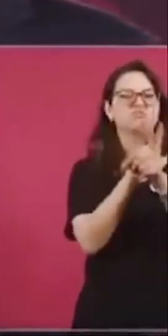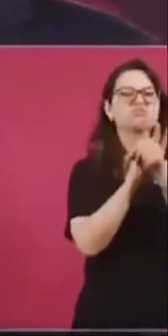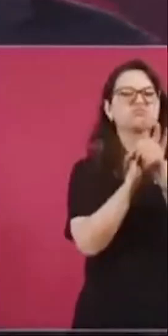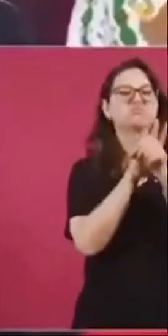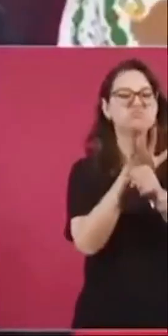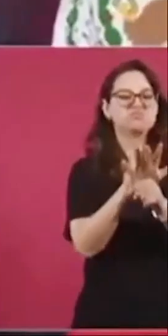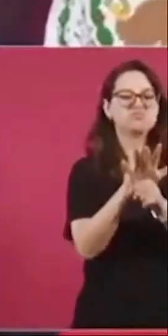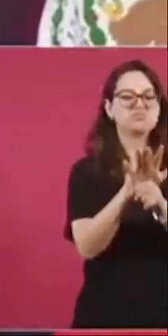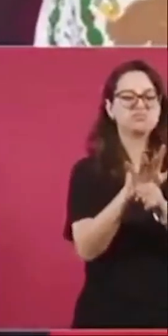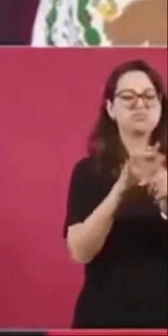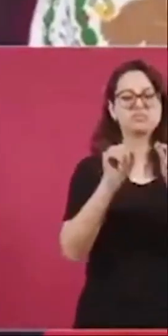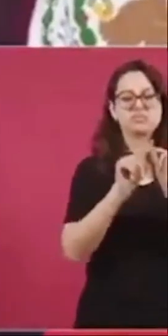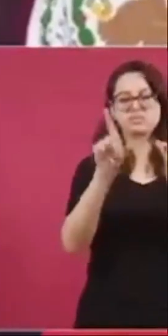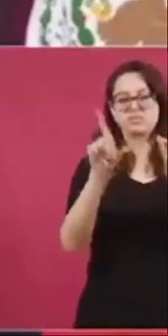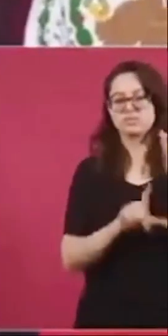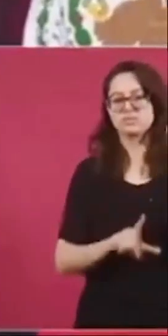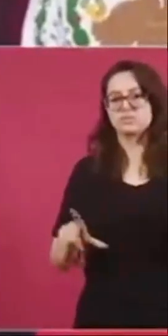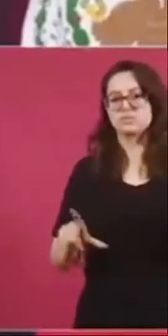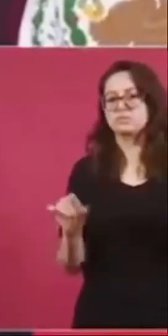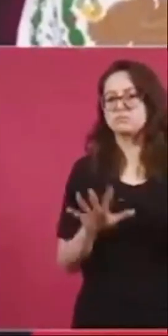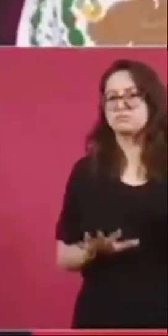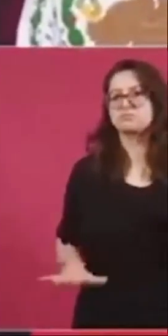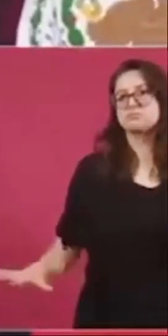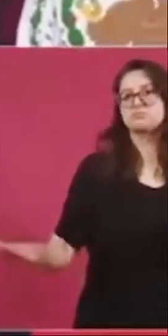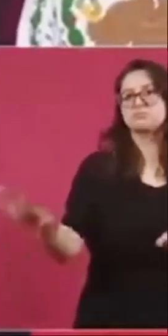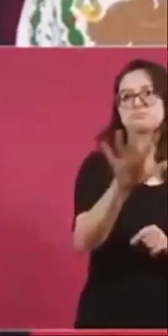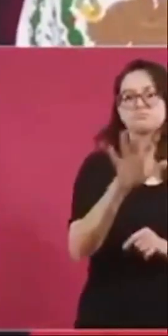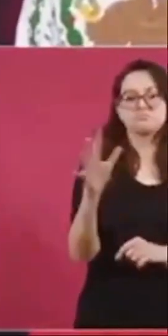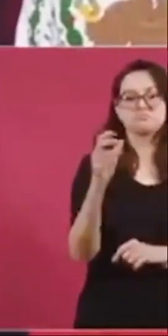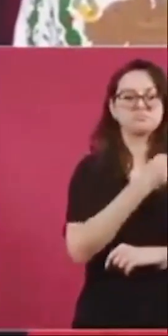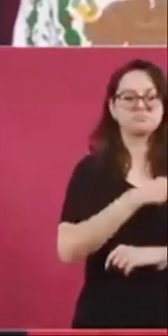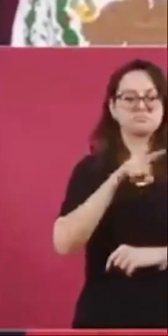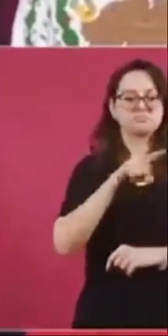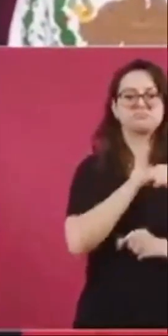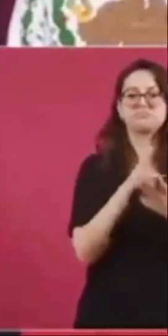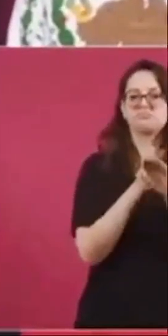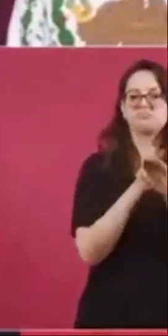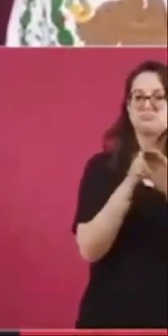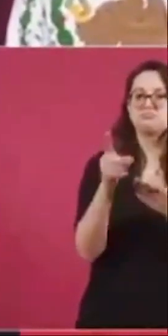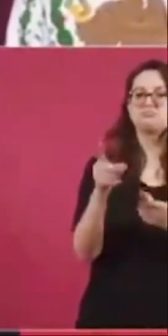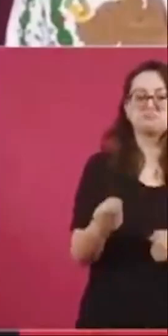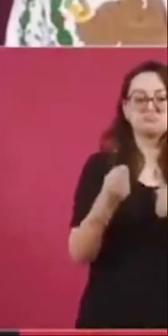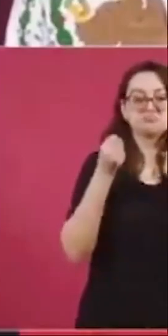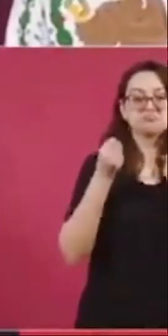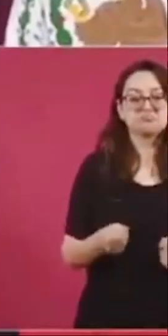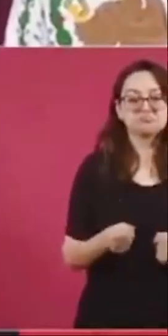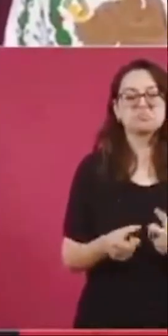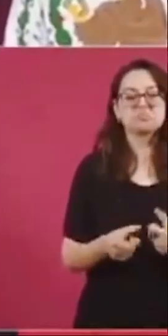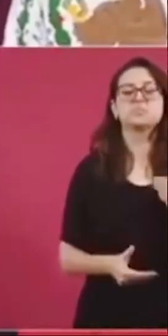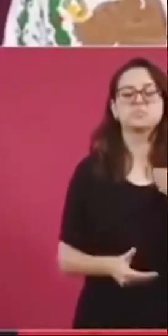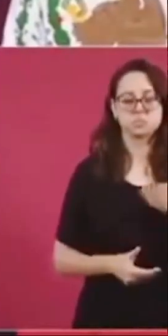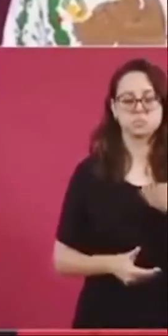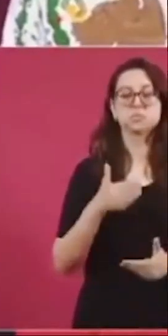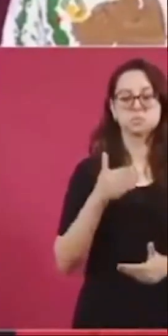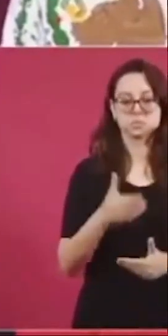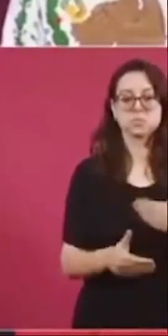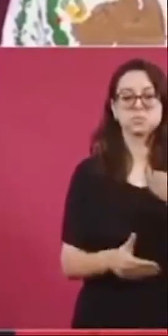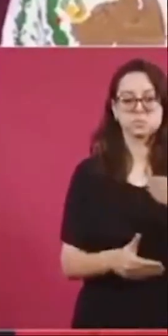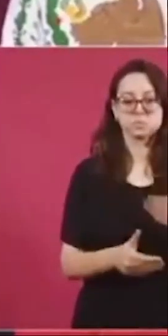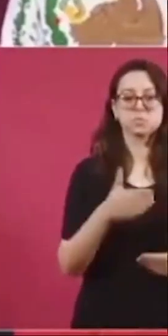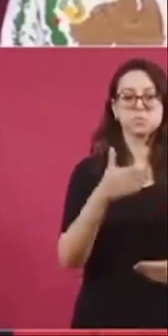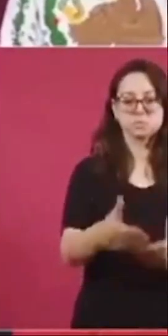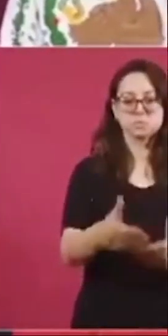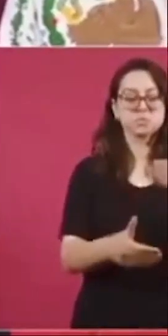empaque en todos los sentidos que Xochitl Gálvez. Me parece que tiene lo analizábamos ahí en tu estudio el año pasado, todas